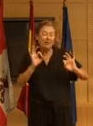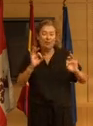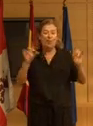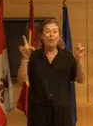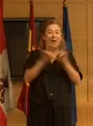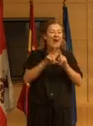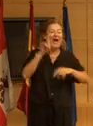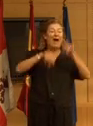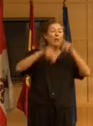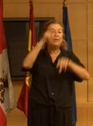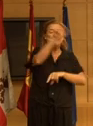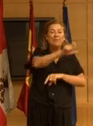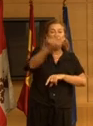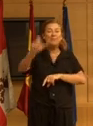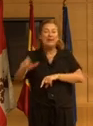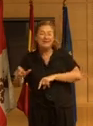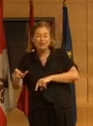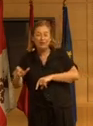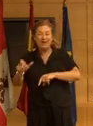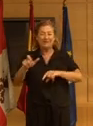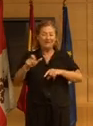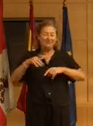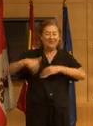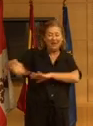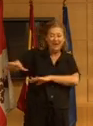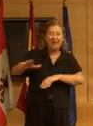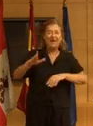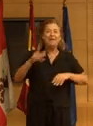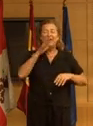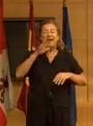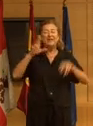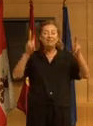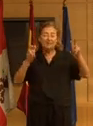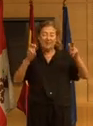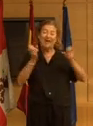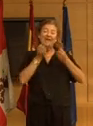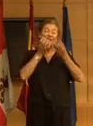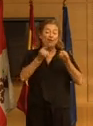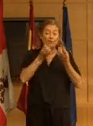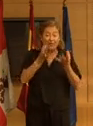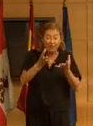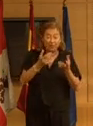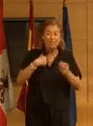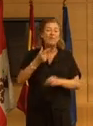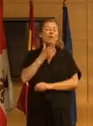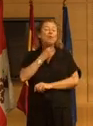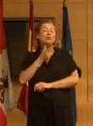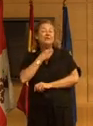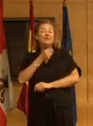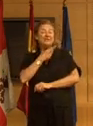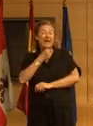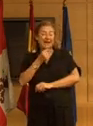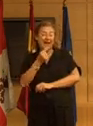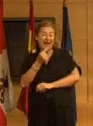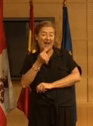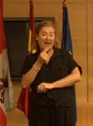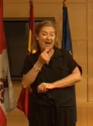a alguna persona, pero a título de, digamos, de información, sí que me gustaría un poco